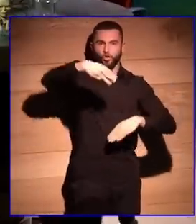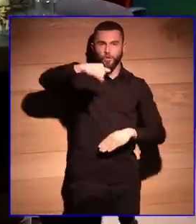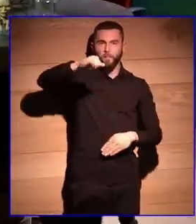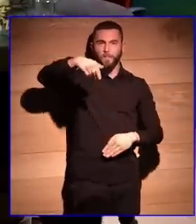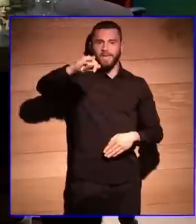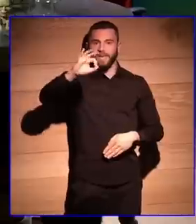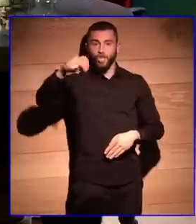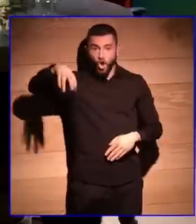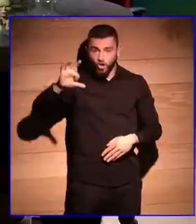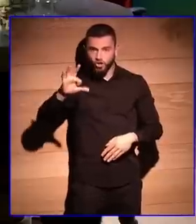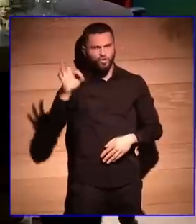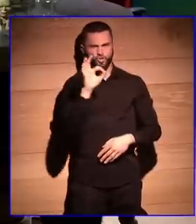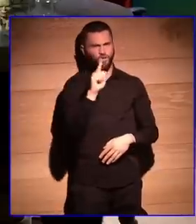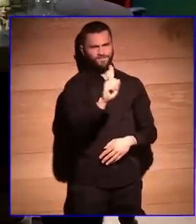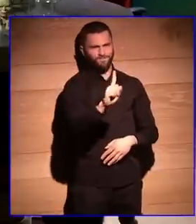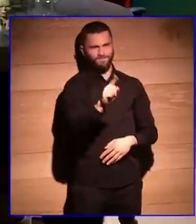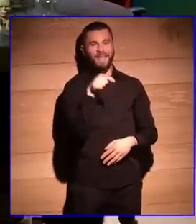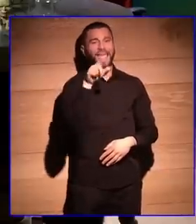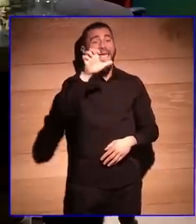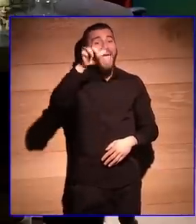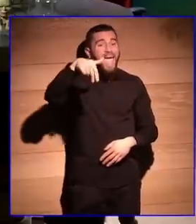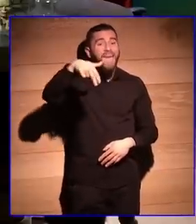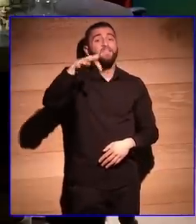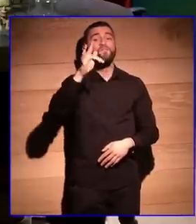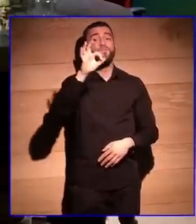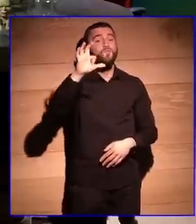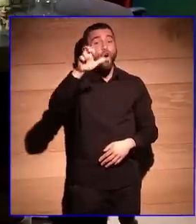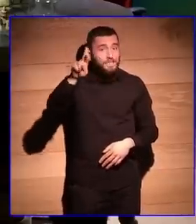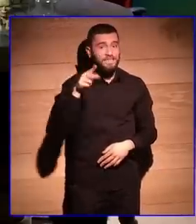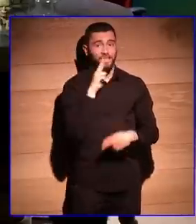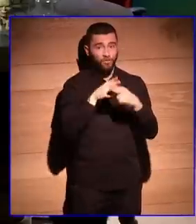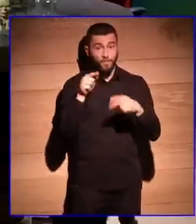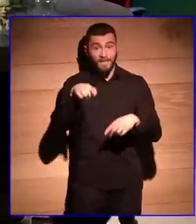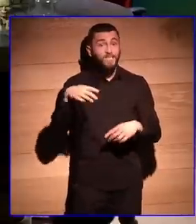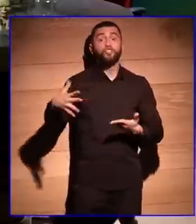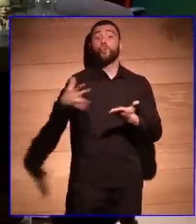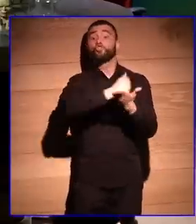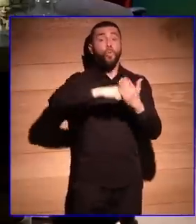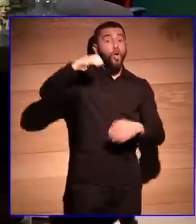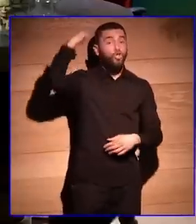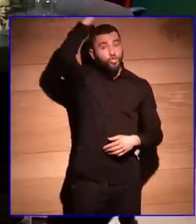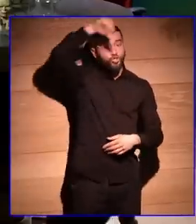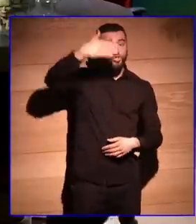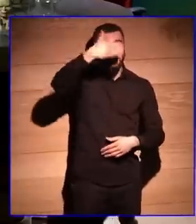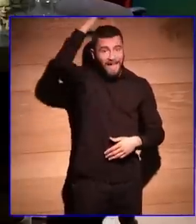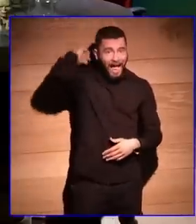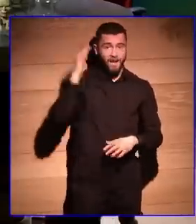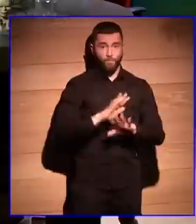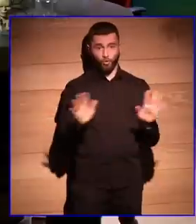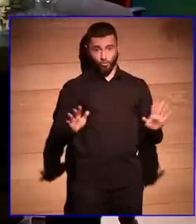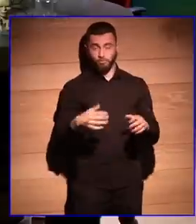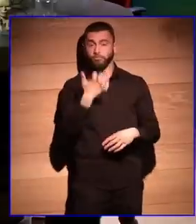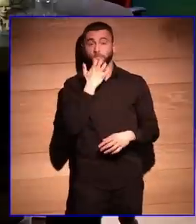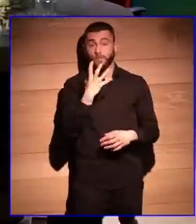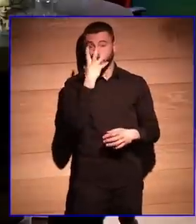enforcer. Pues esos... Y esos, fijaos, son todos calvos. No digo más. Son todos calvos. Por ejemplo, Darth